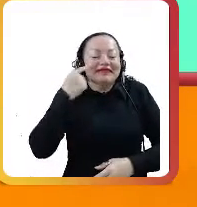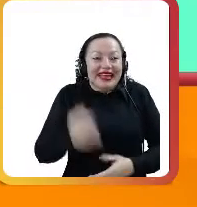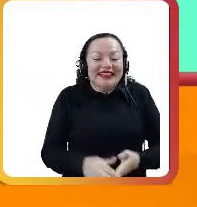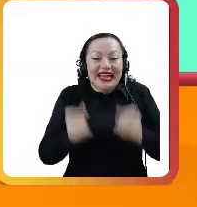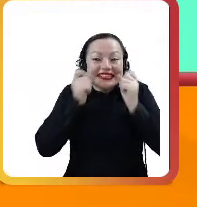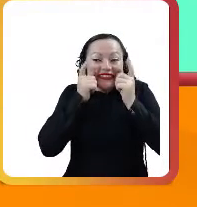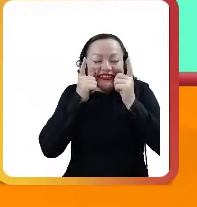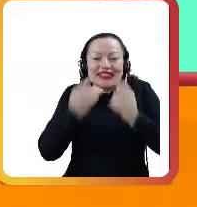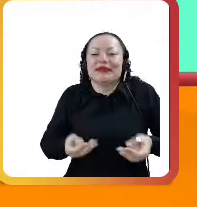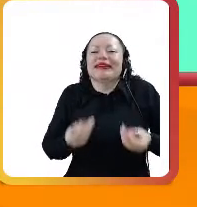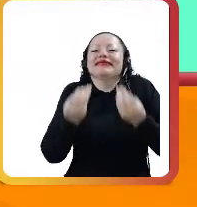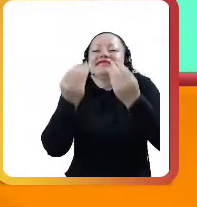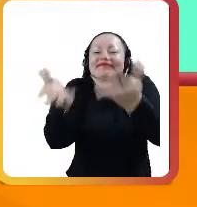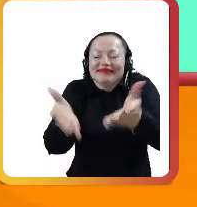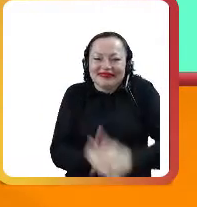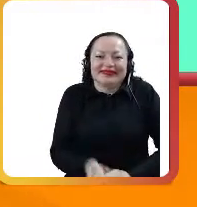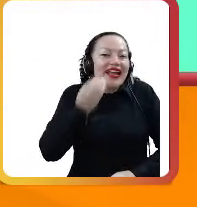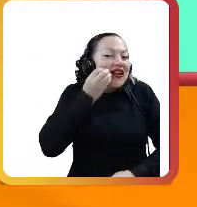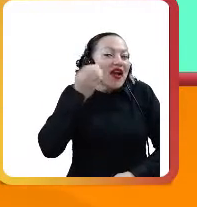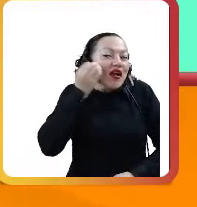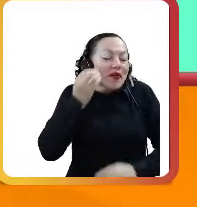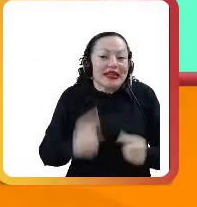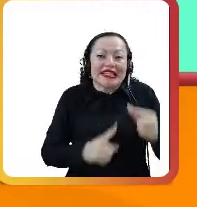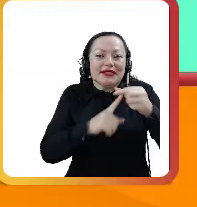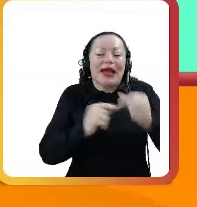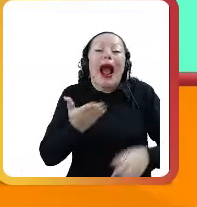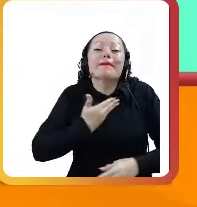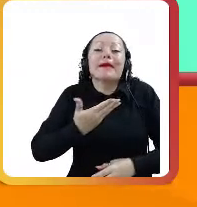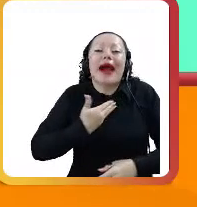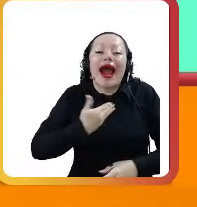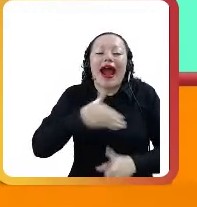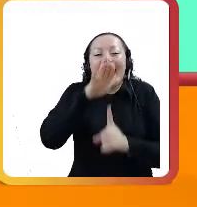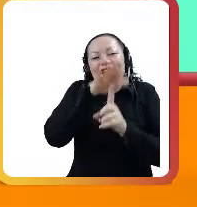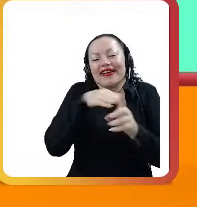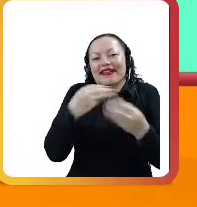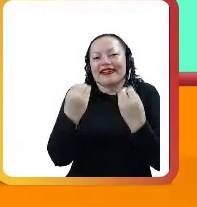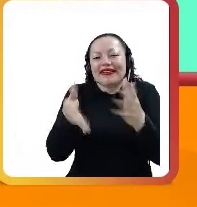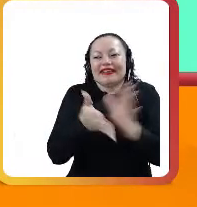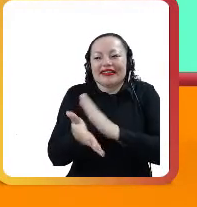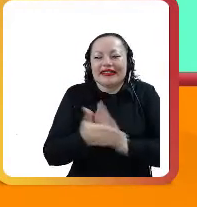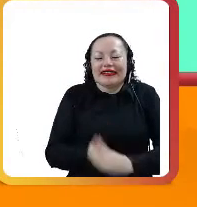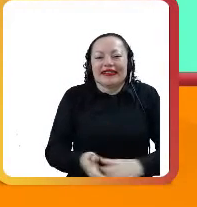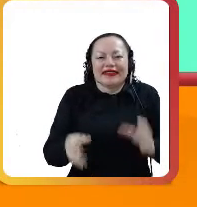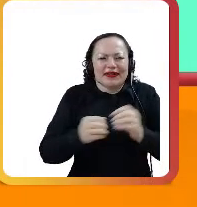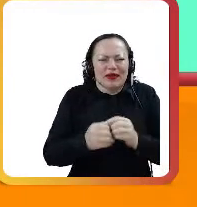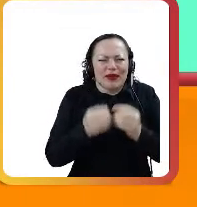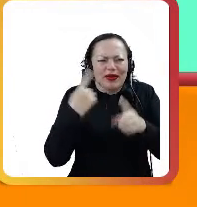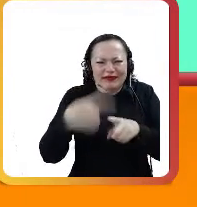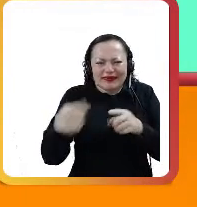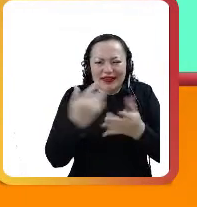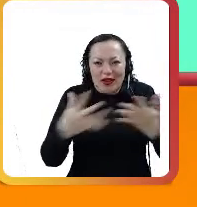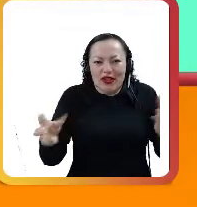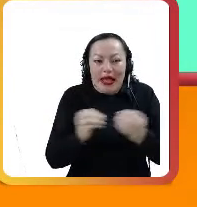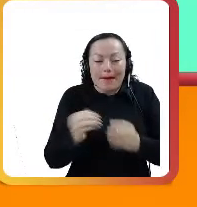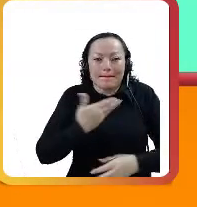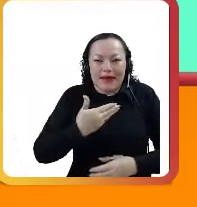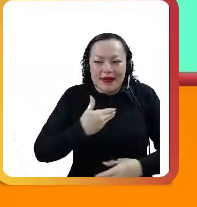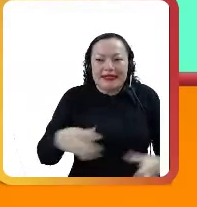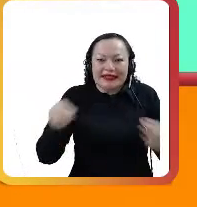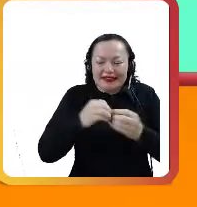detallito para el hogar y para nuestras mamitas. Entonces es regalito de Escarcha con los accesorios para mamá. Y para el